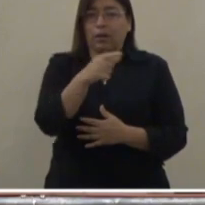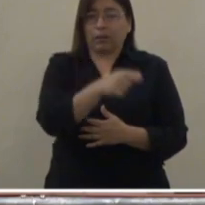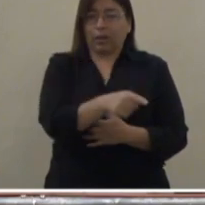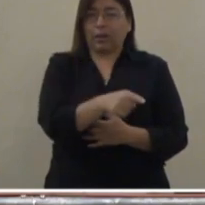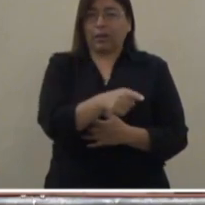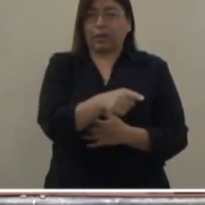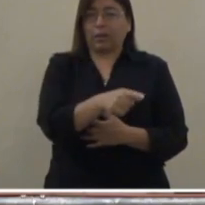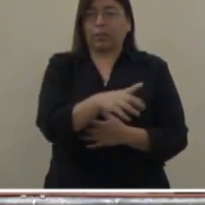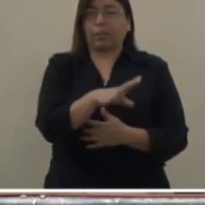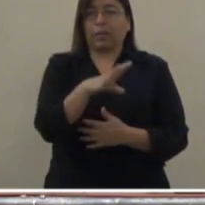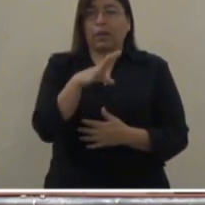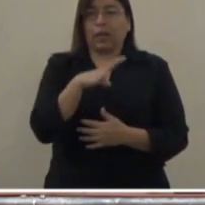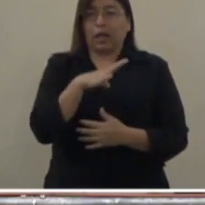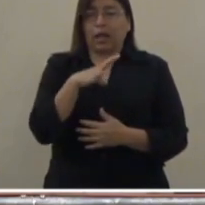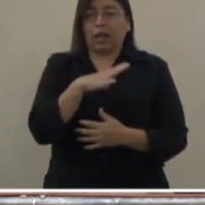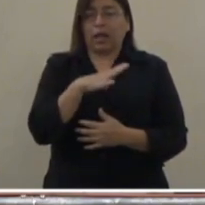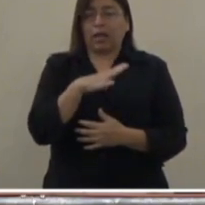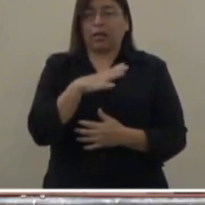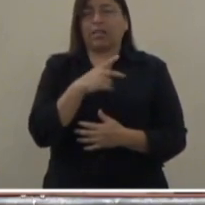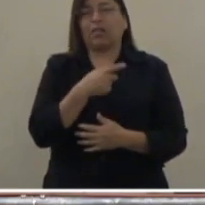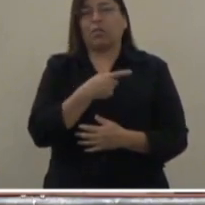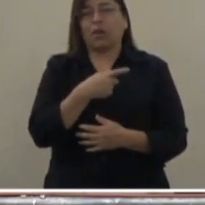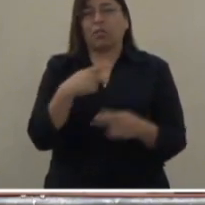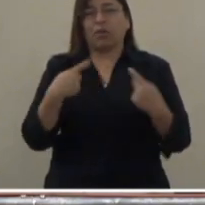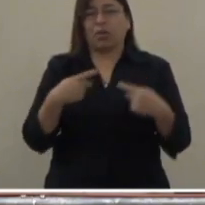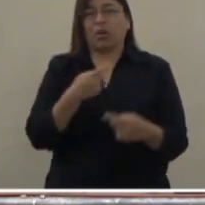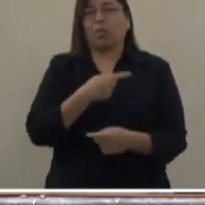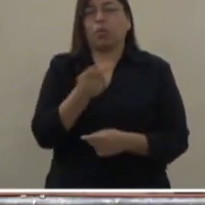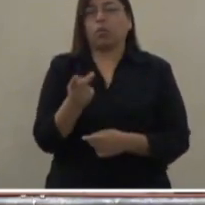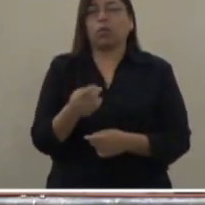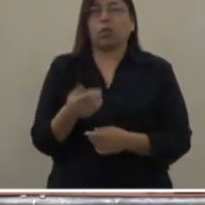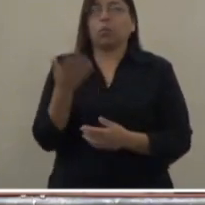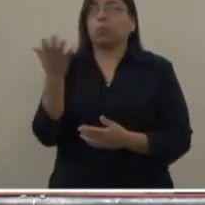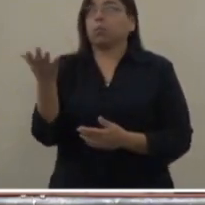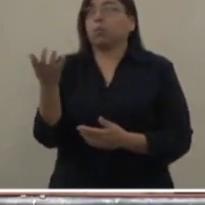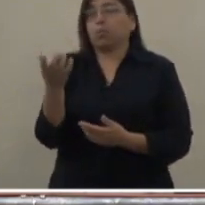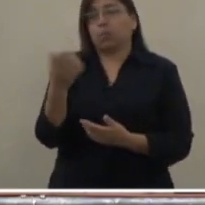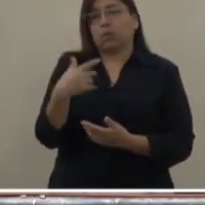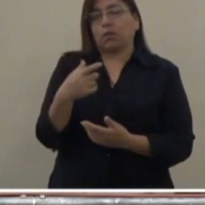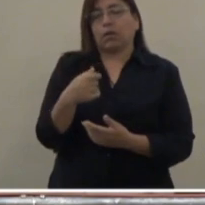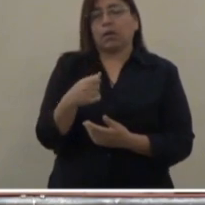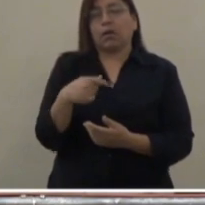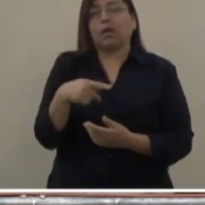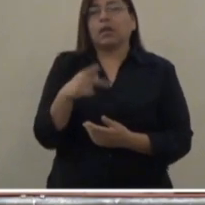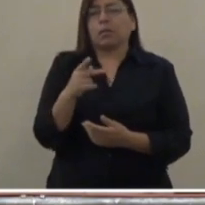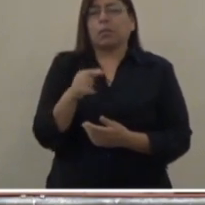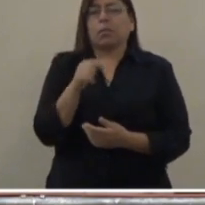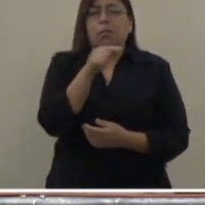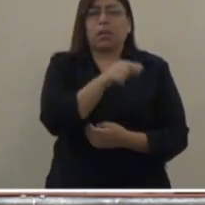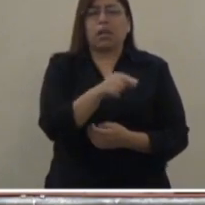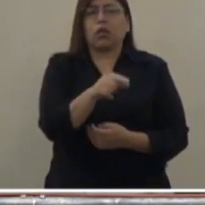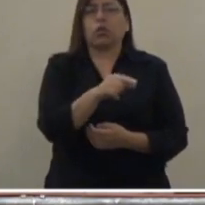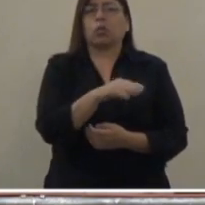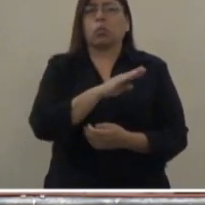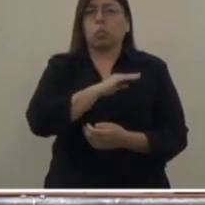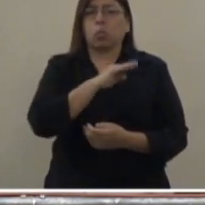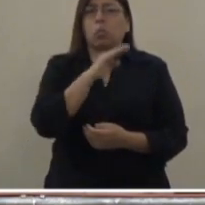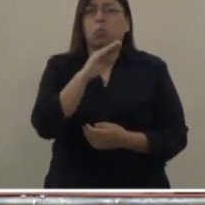anda siempre en la calle pidiendo limosna pueda morir dignamente,